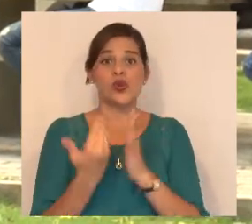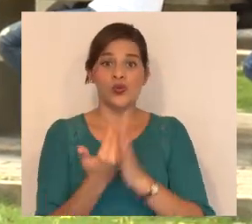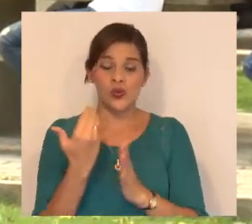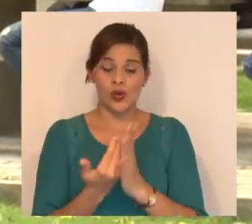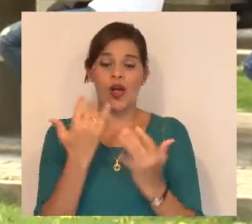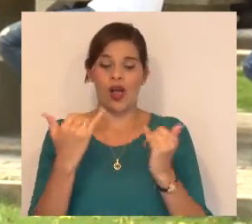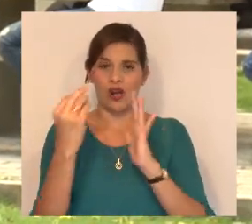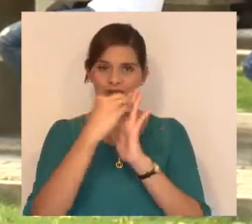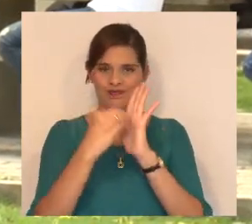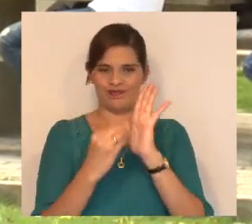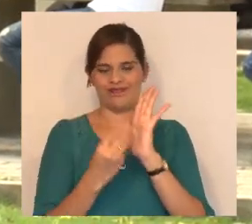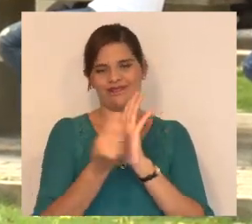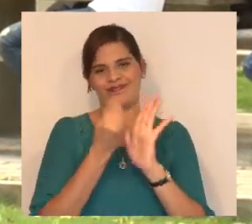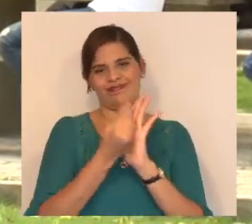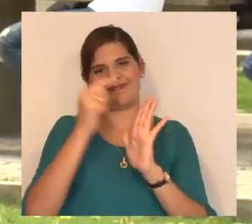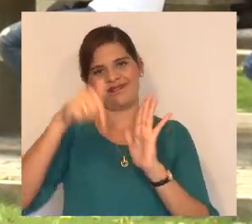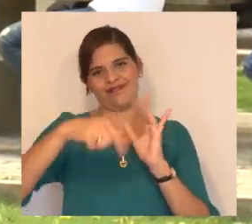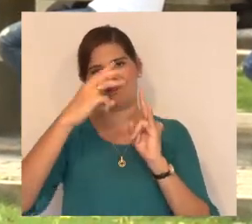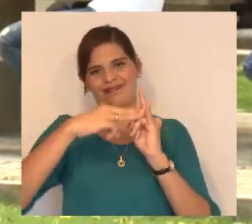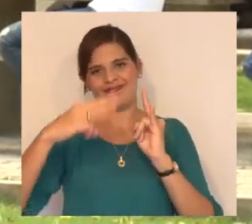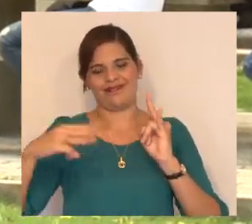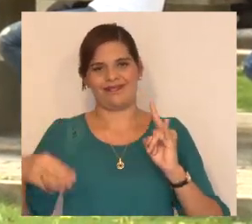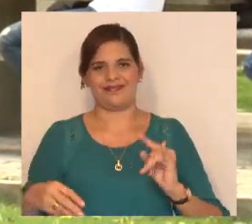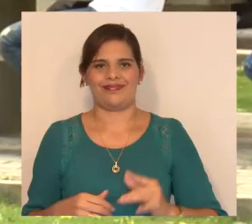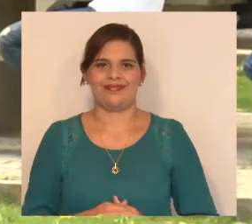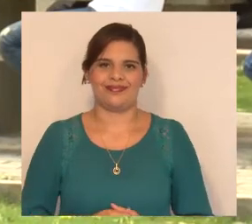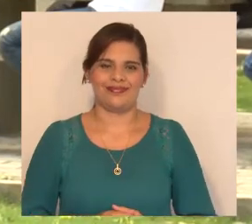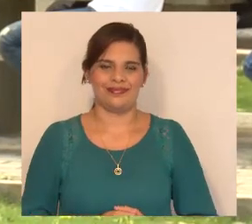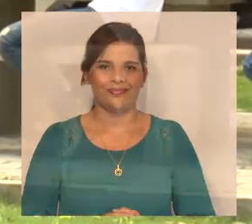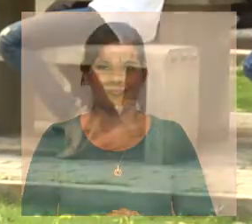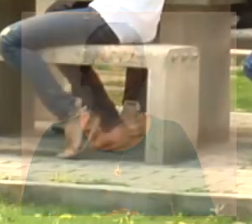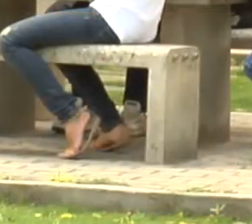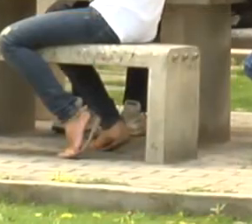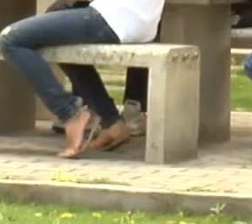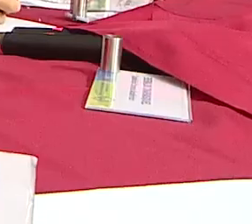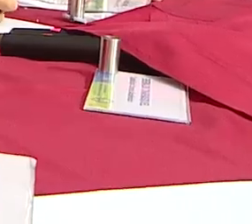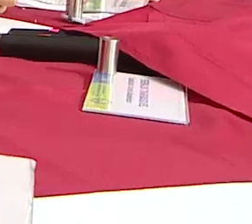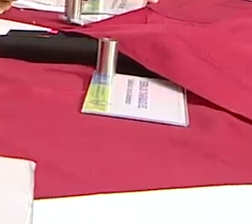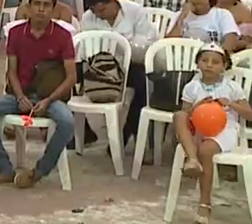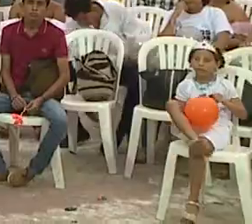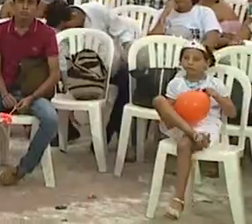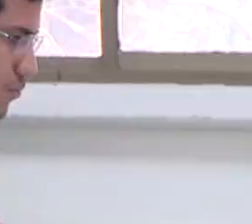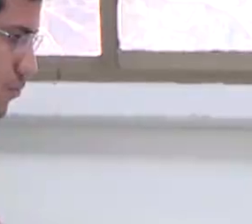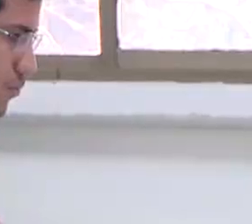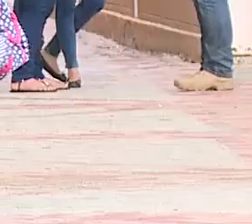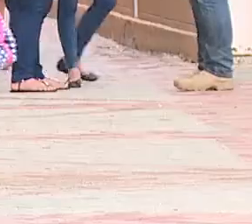emprende el proceso de actualización de las normas y disposiciones consignadas en el reglamento estudiantil.